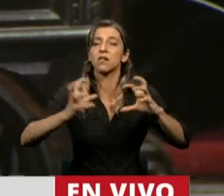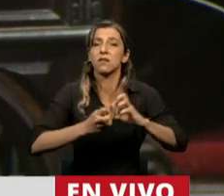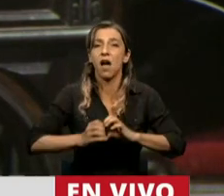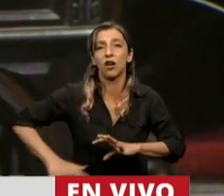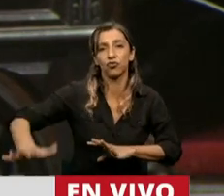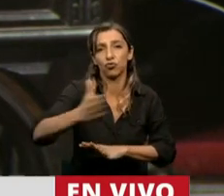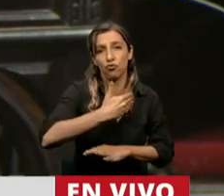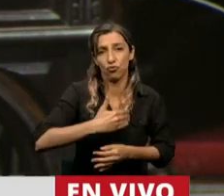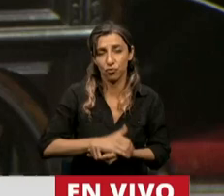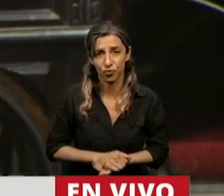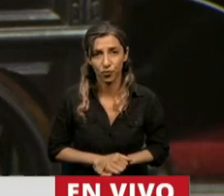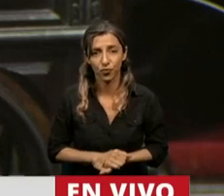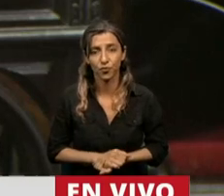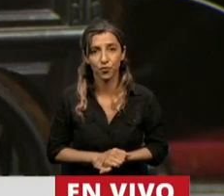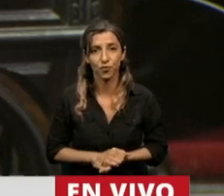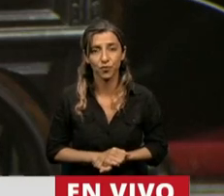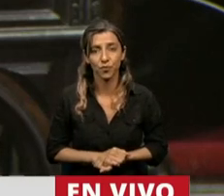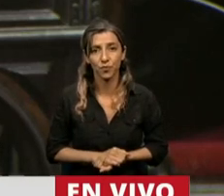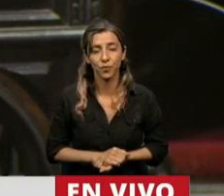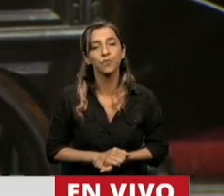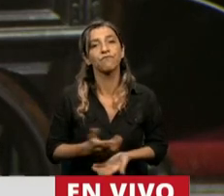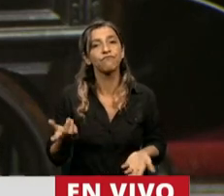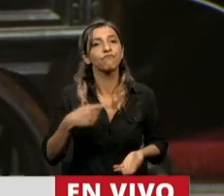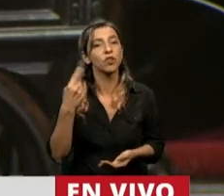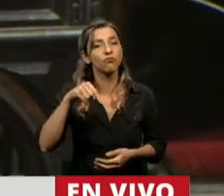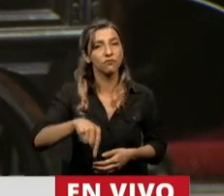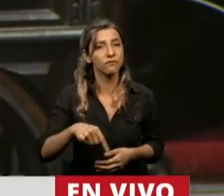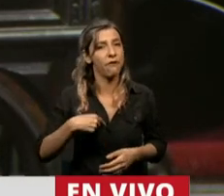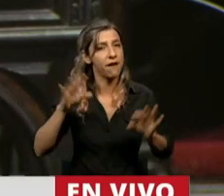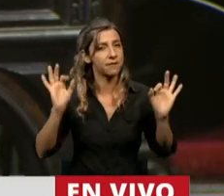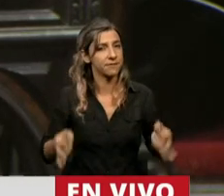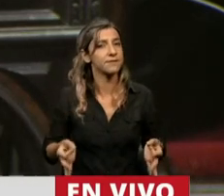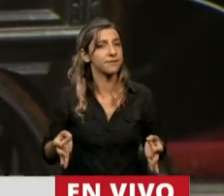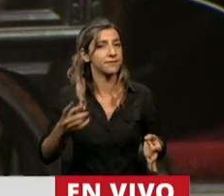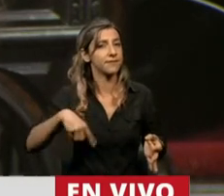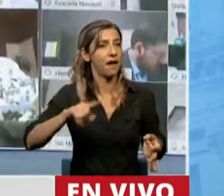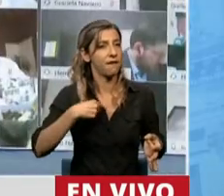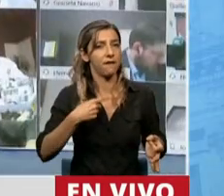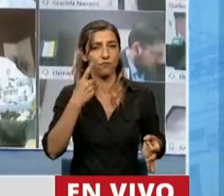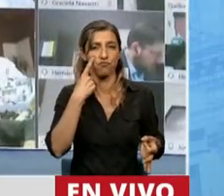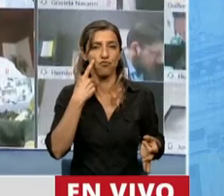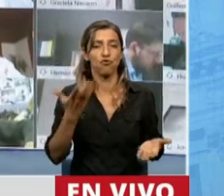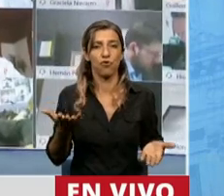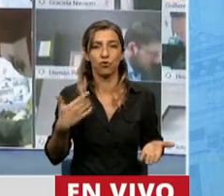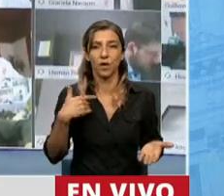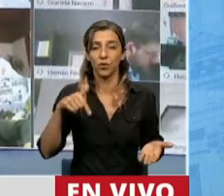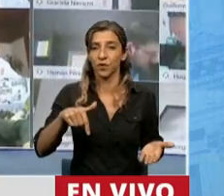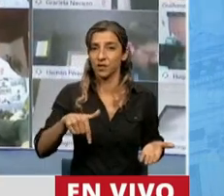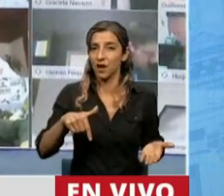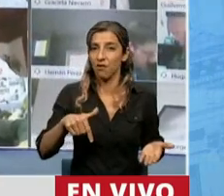a tocar este fondo. No podemos, entonces, y acá el desafío,